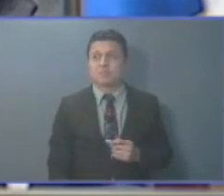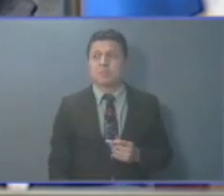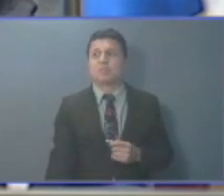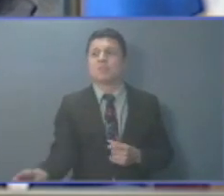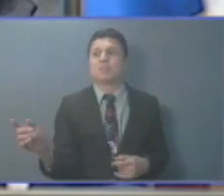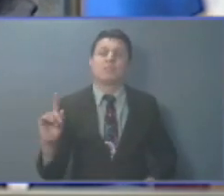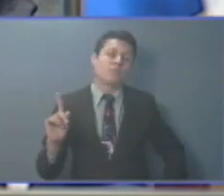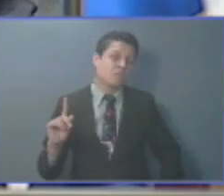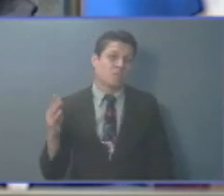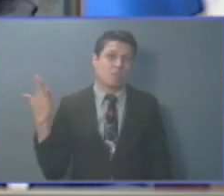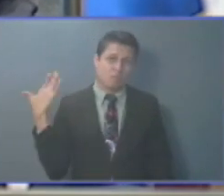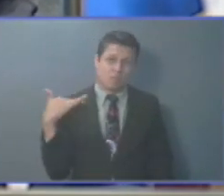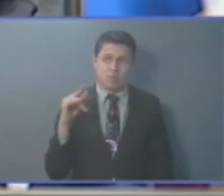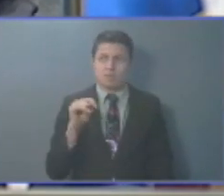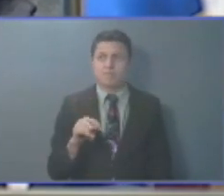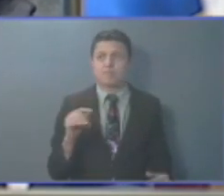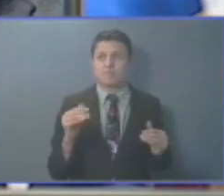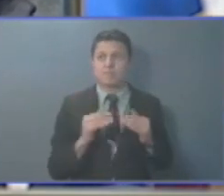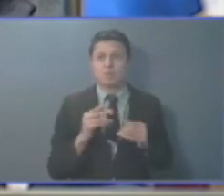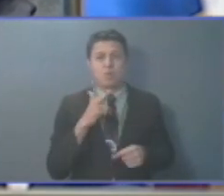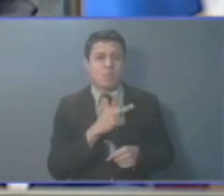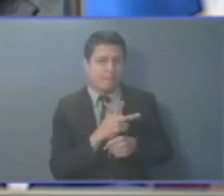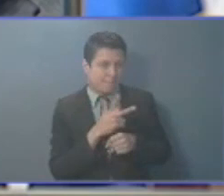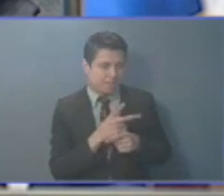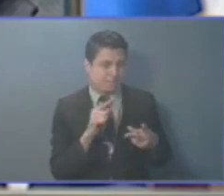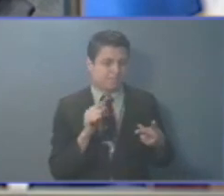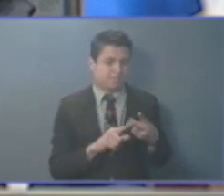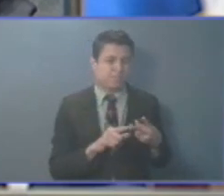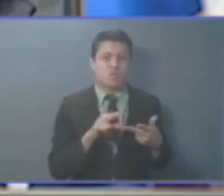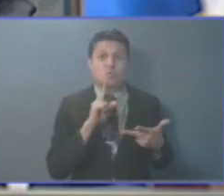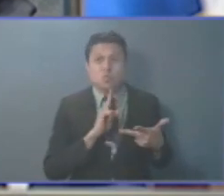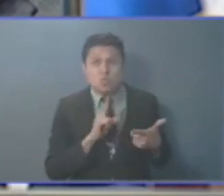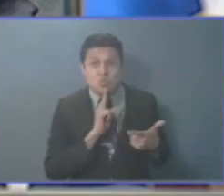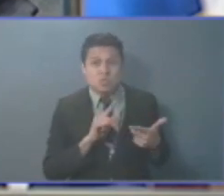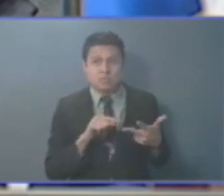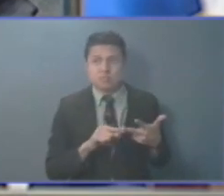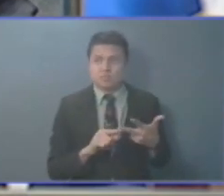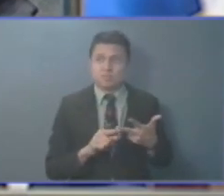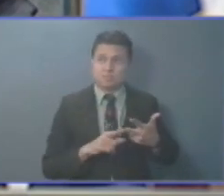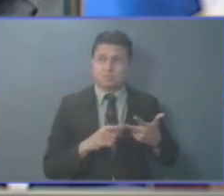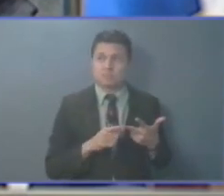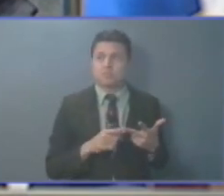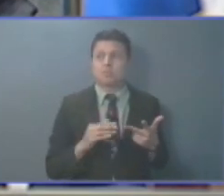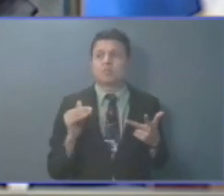No es casualidad que esto sea igual en Guatemala que en Honduras